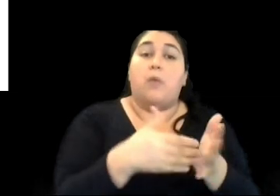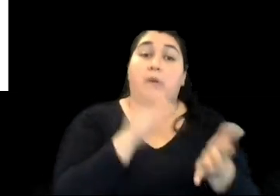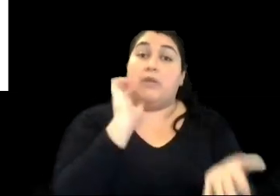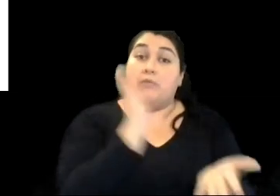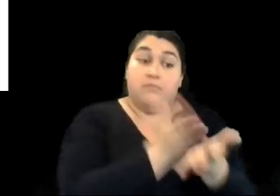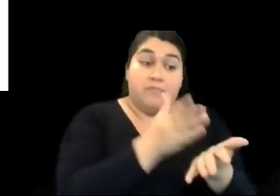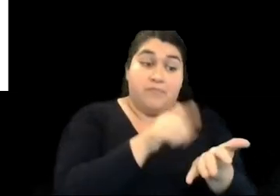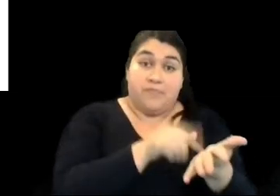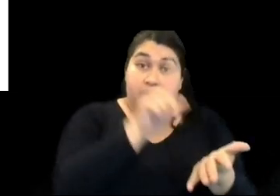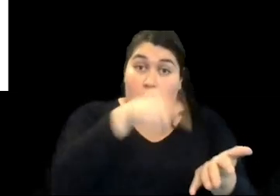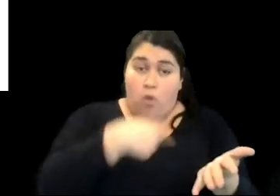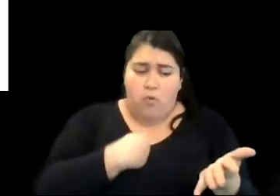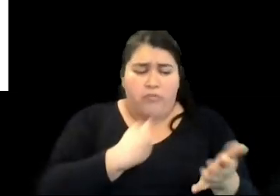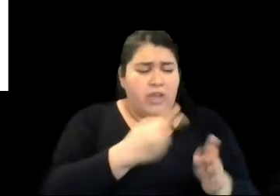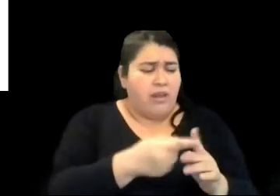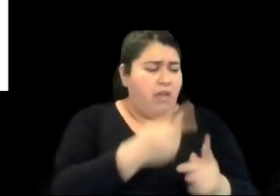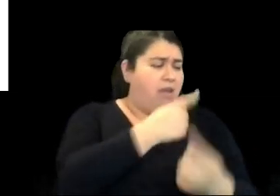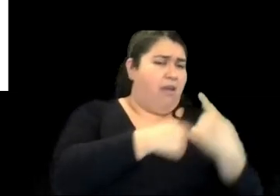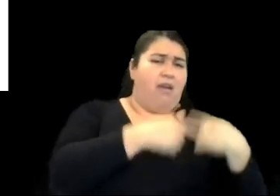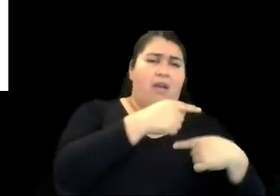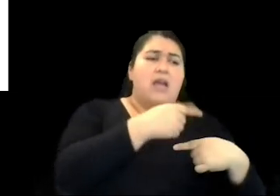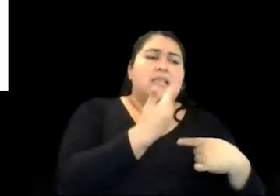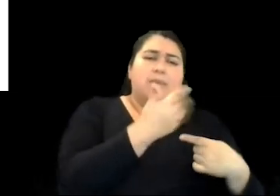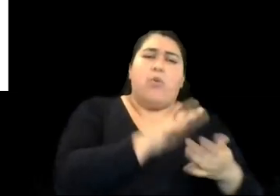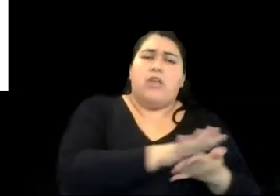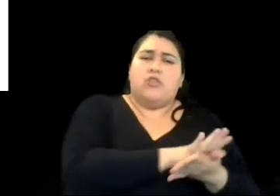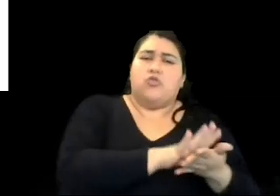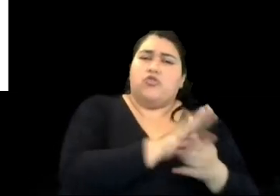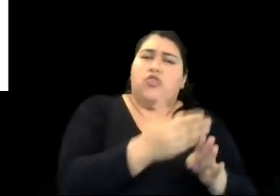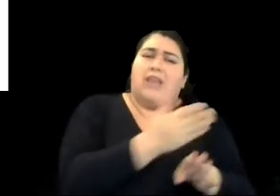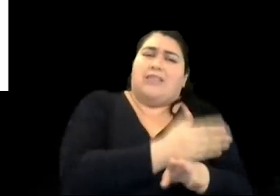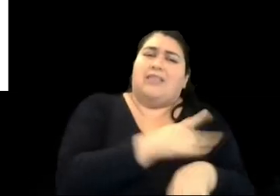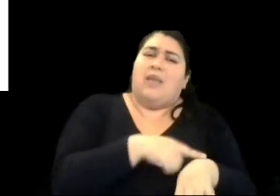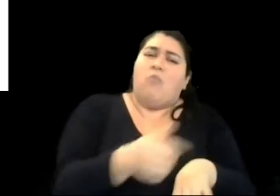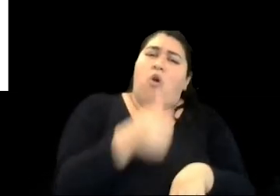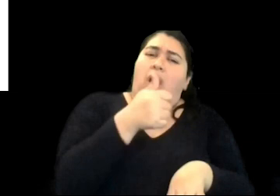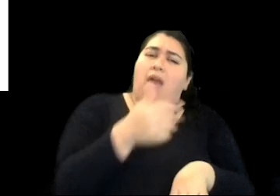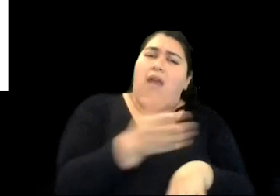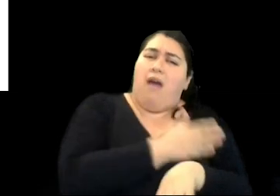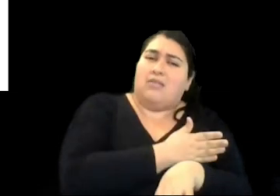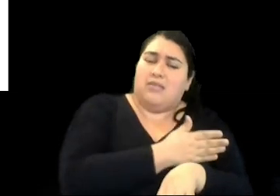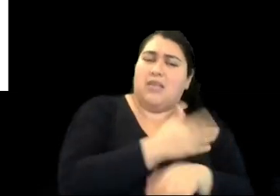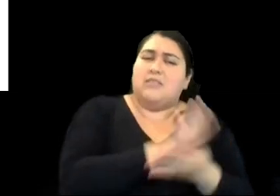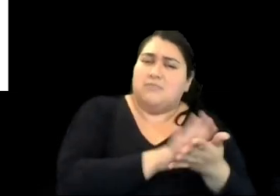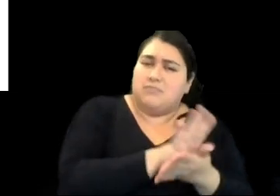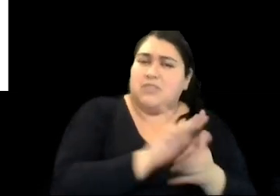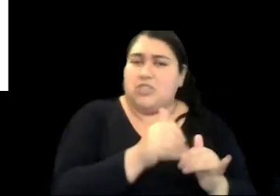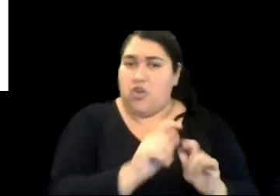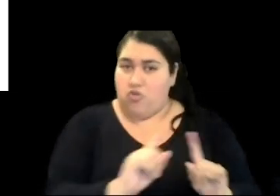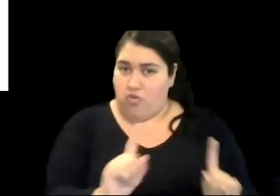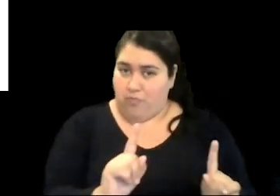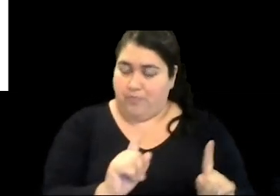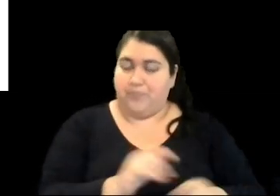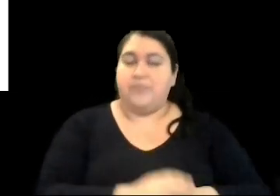esa multa puede ser subsanada o no. ¿Qué quiero decir con ello? Yo no presenté una declaración